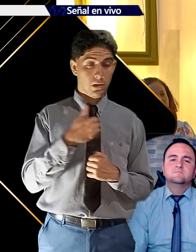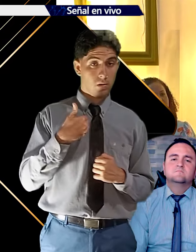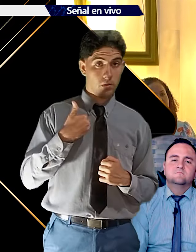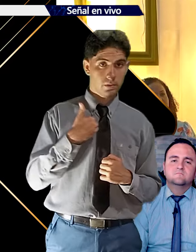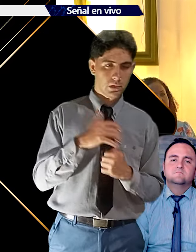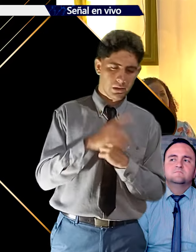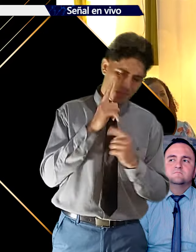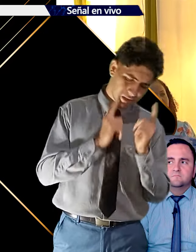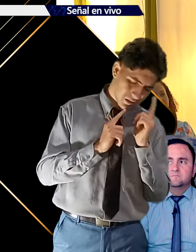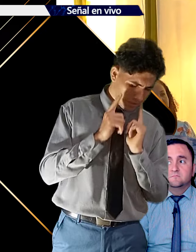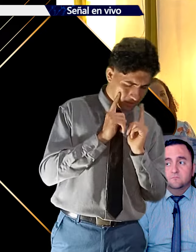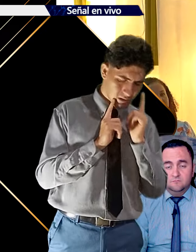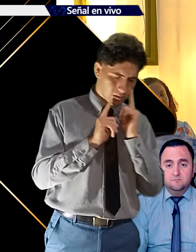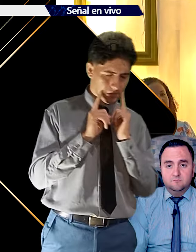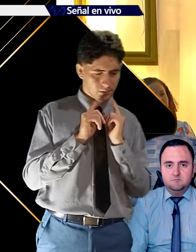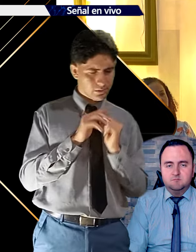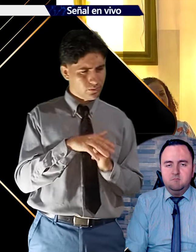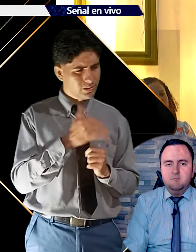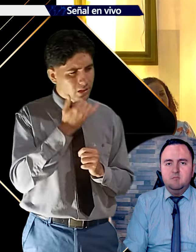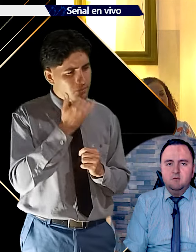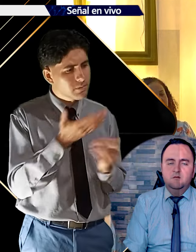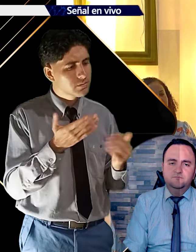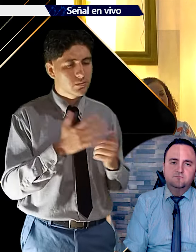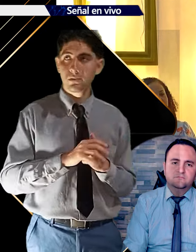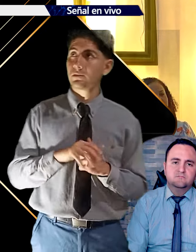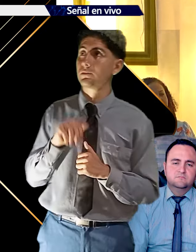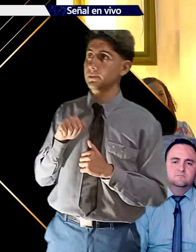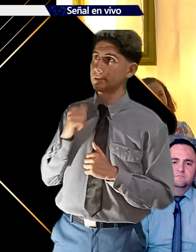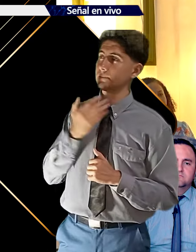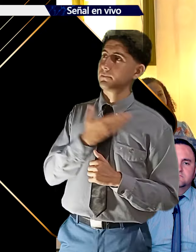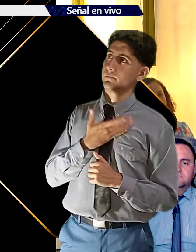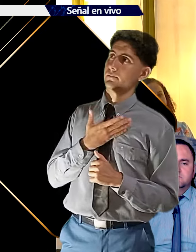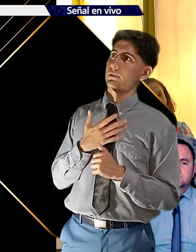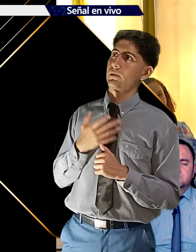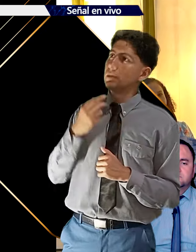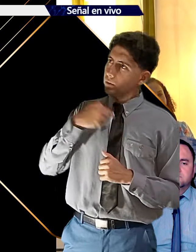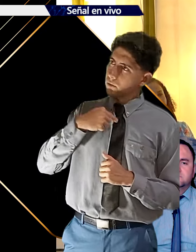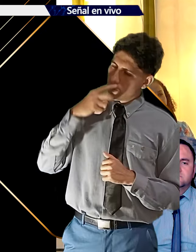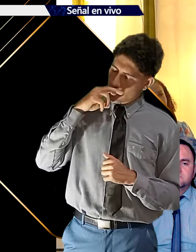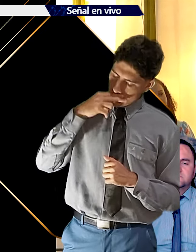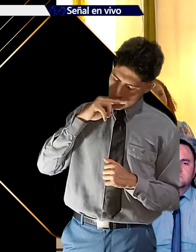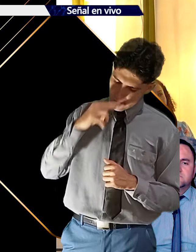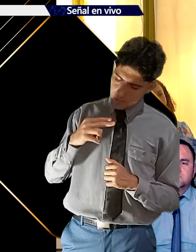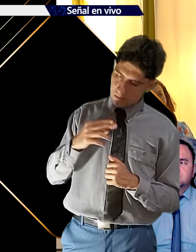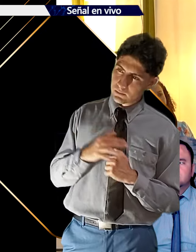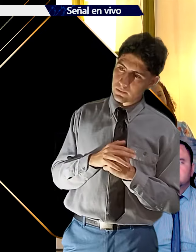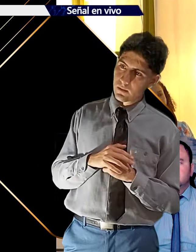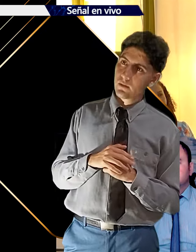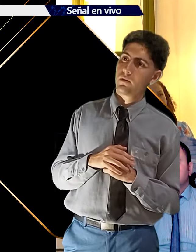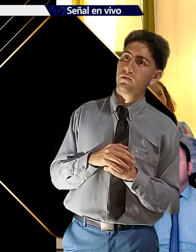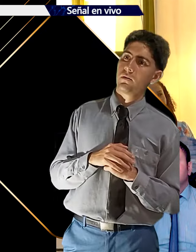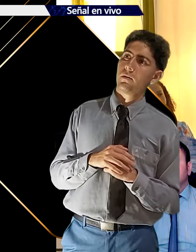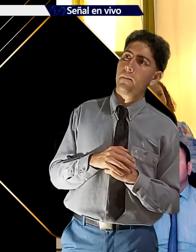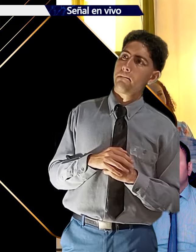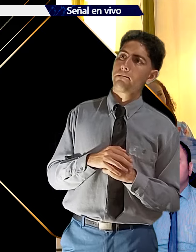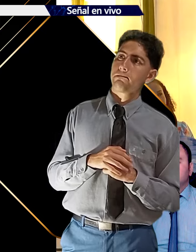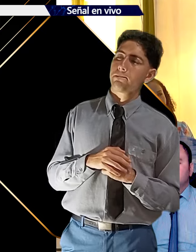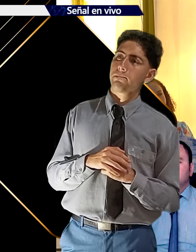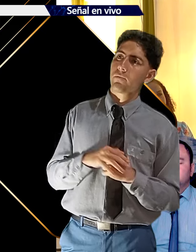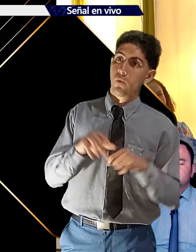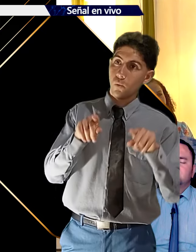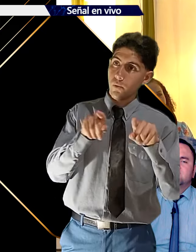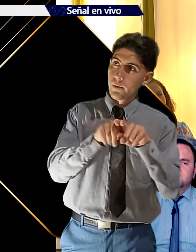déjeme decirle, hermanos, que el muchacho comenzó a llorar. La mamá le dijo, mijo, ¿usted le pasó algo? Sí, mamá. Cuando yo era